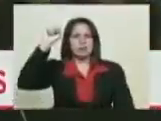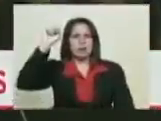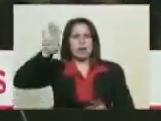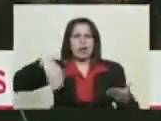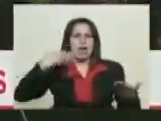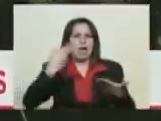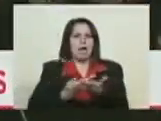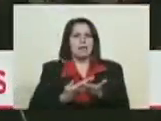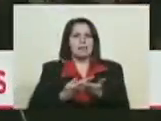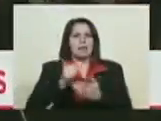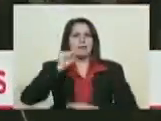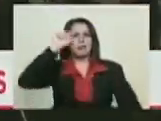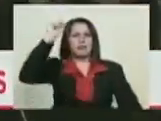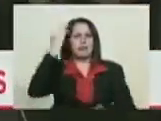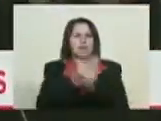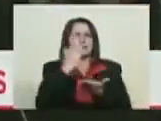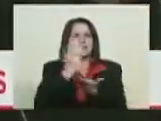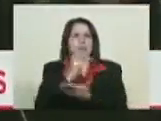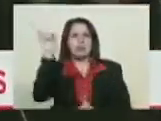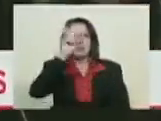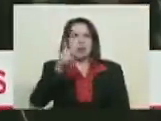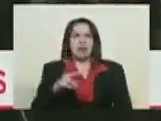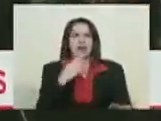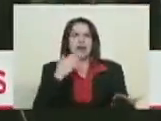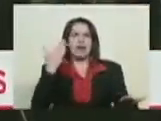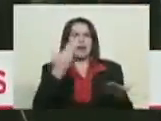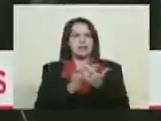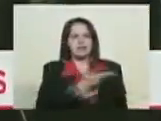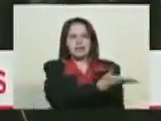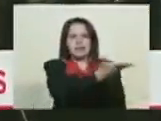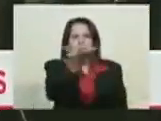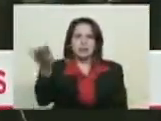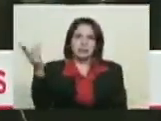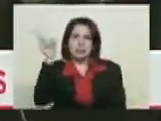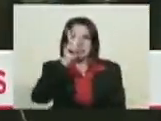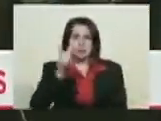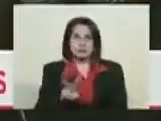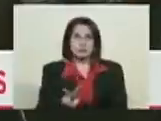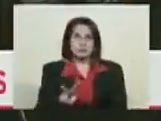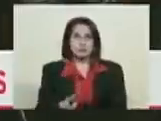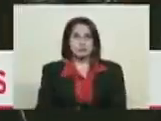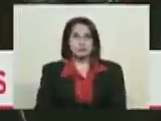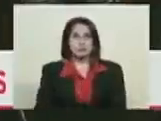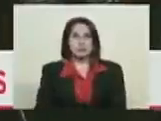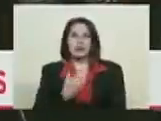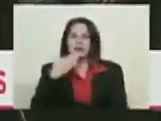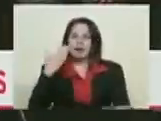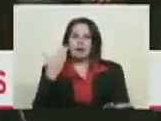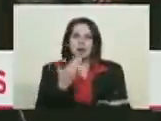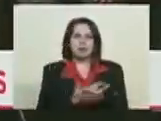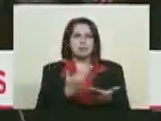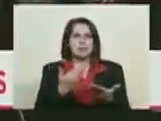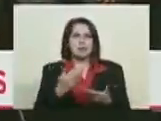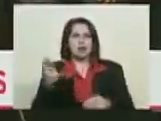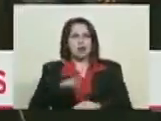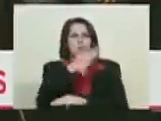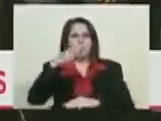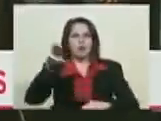¡Hasta la victoria siempre, Venezuela! ¡Gracias! ¡Gracias, Venezuela! ¡Gracias!